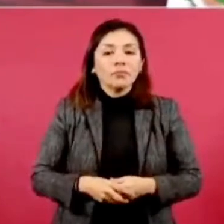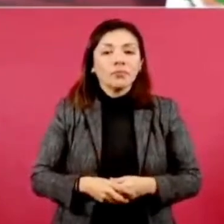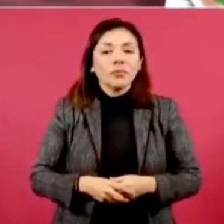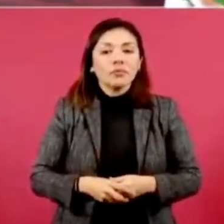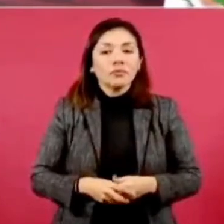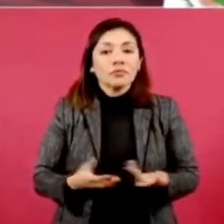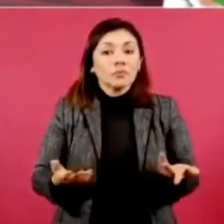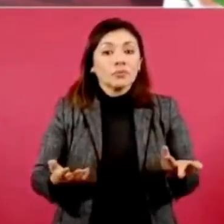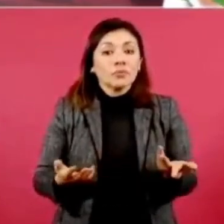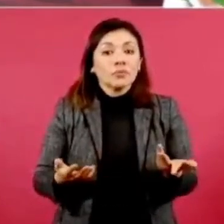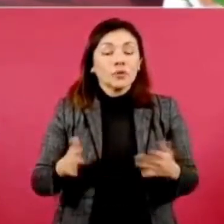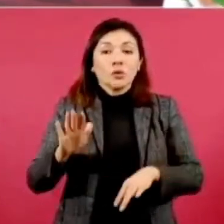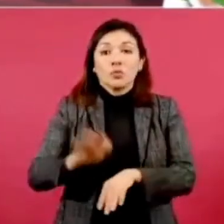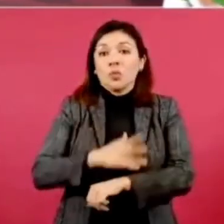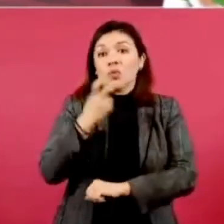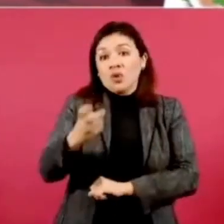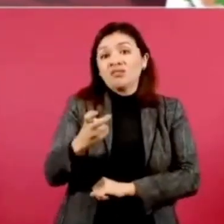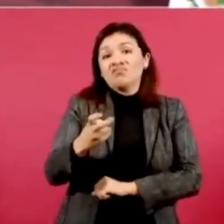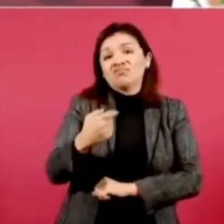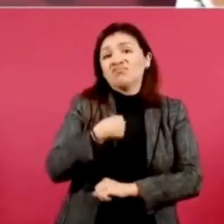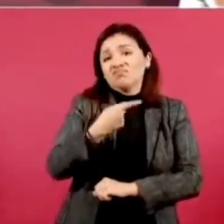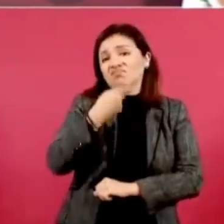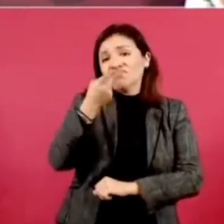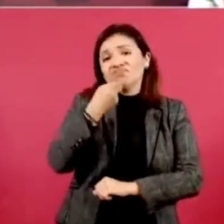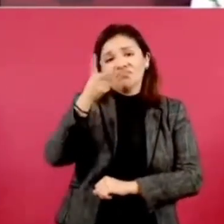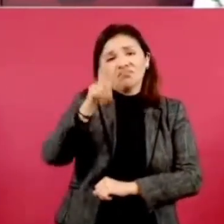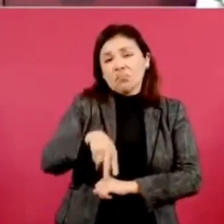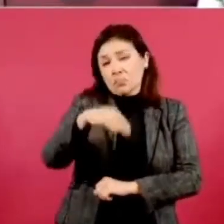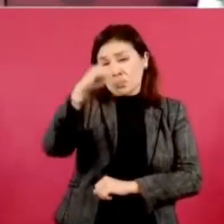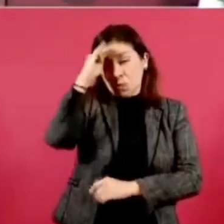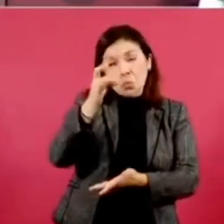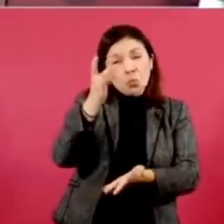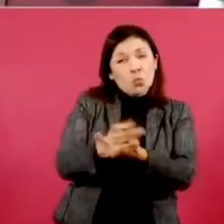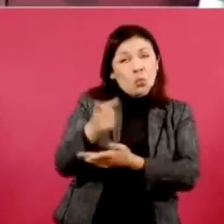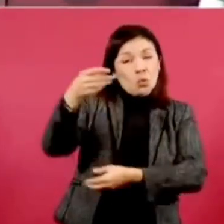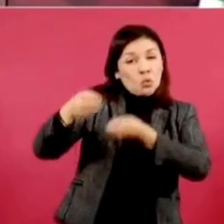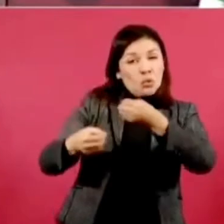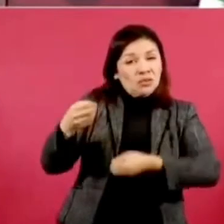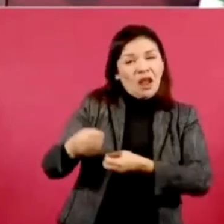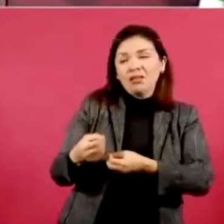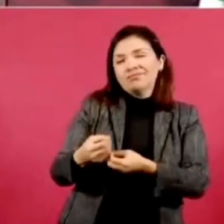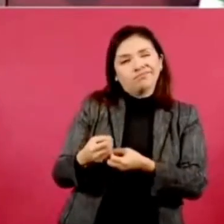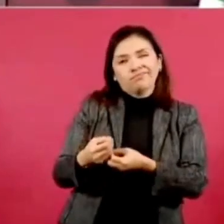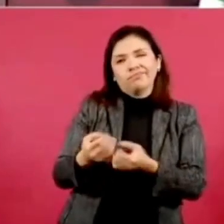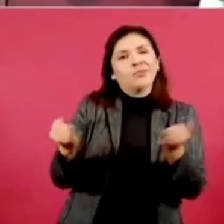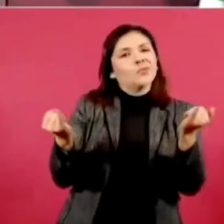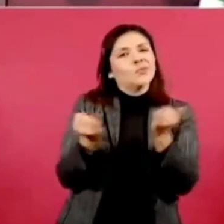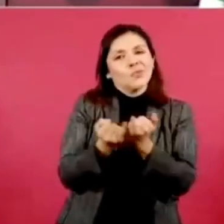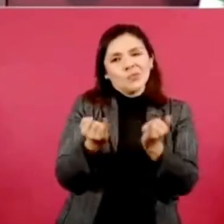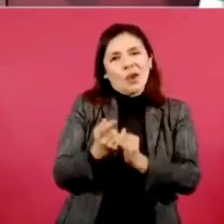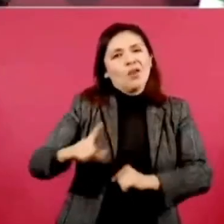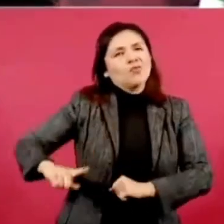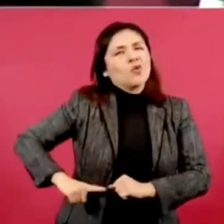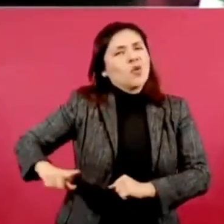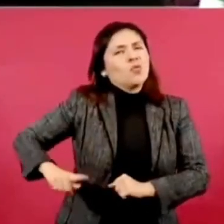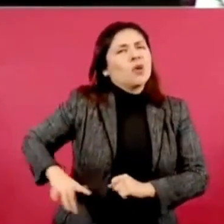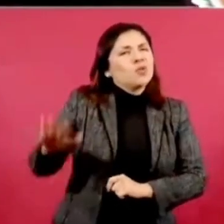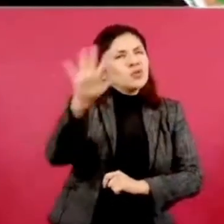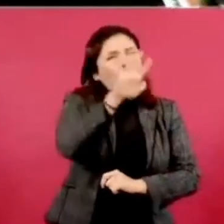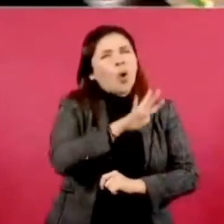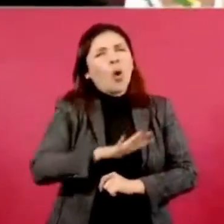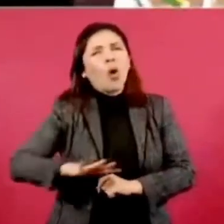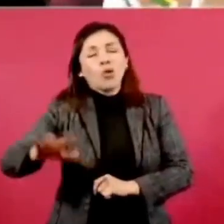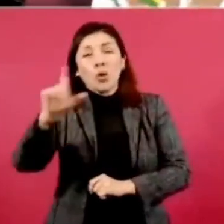Pero eso sostengo que no solo es el caso del Poder Judicial, el gobierno en su conjunto, en el